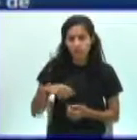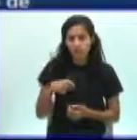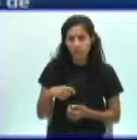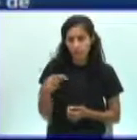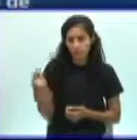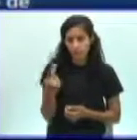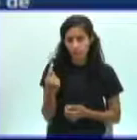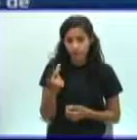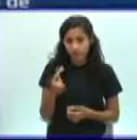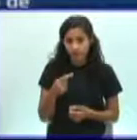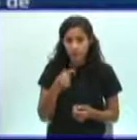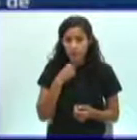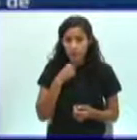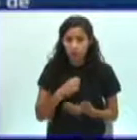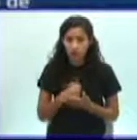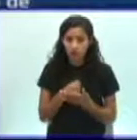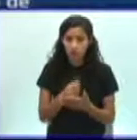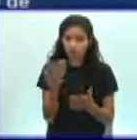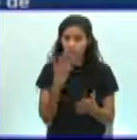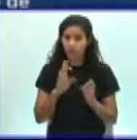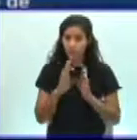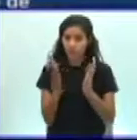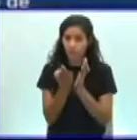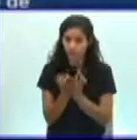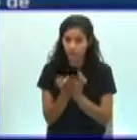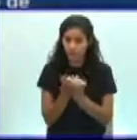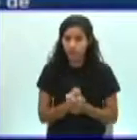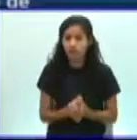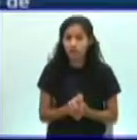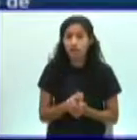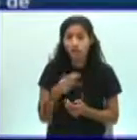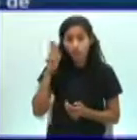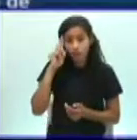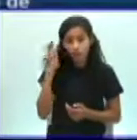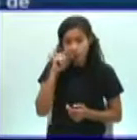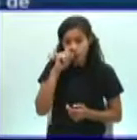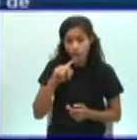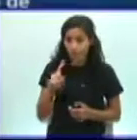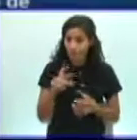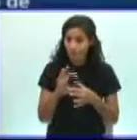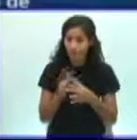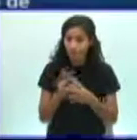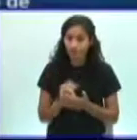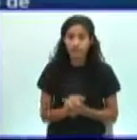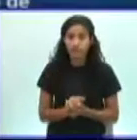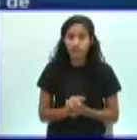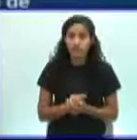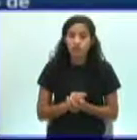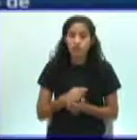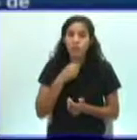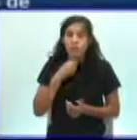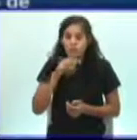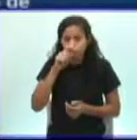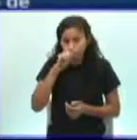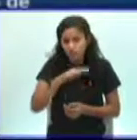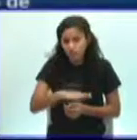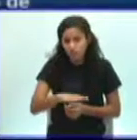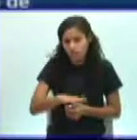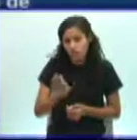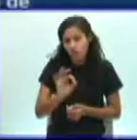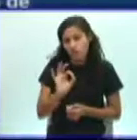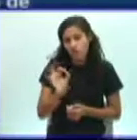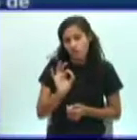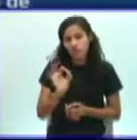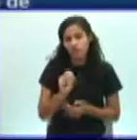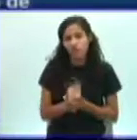estar apoyados con un familiar. Recuerden que nuestros niños de primer grado son pequeños,